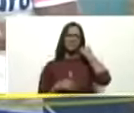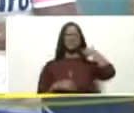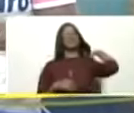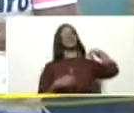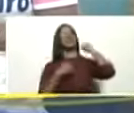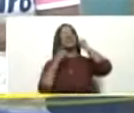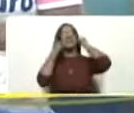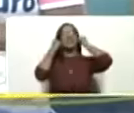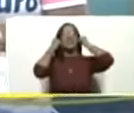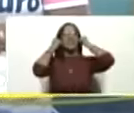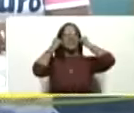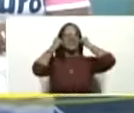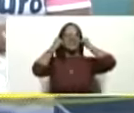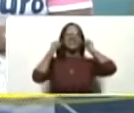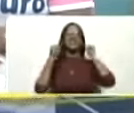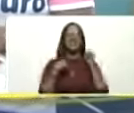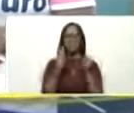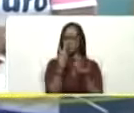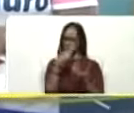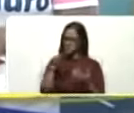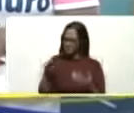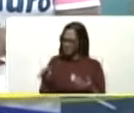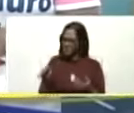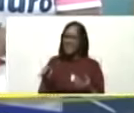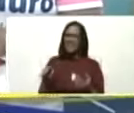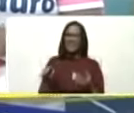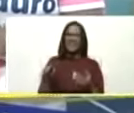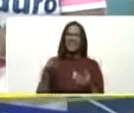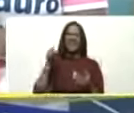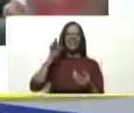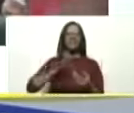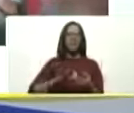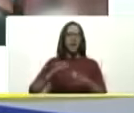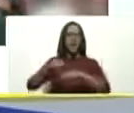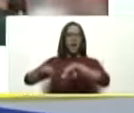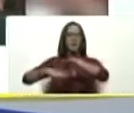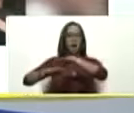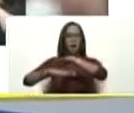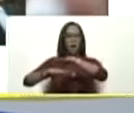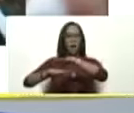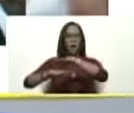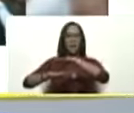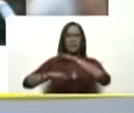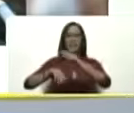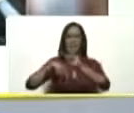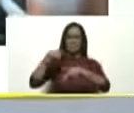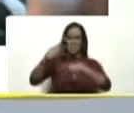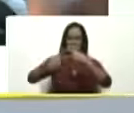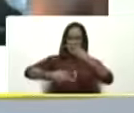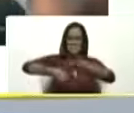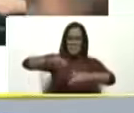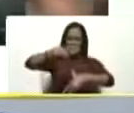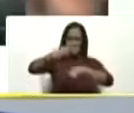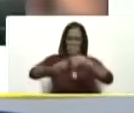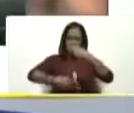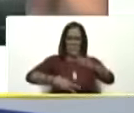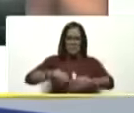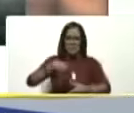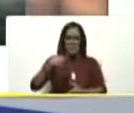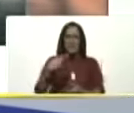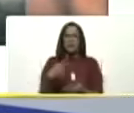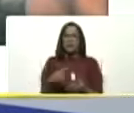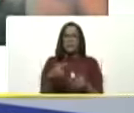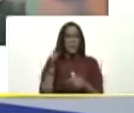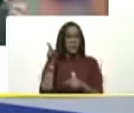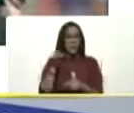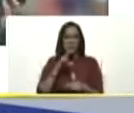Pero yo te vi, cuando yo volteé, ella estaba abajo, le habían caído como tres personas encima, pero ella